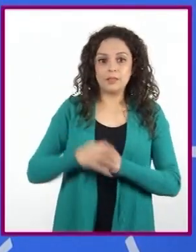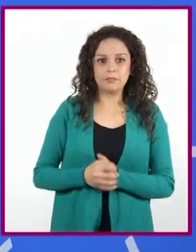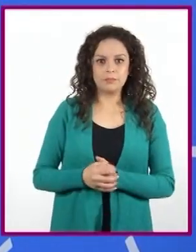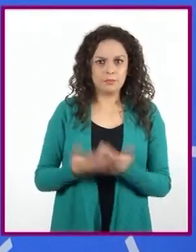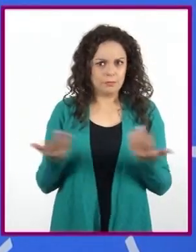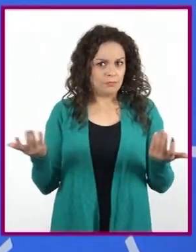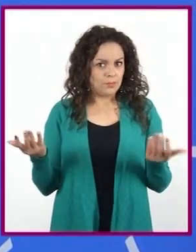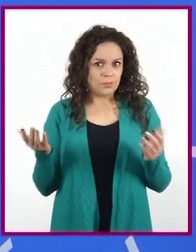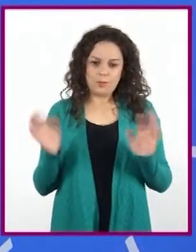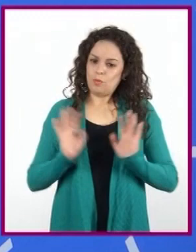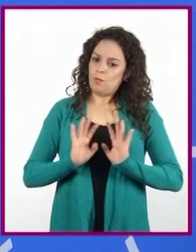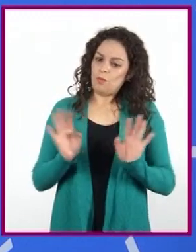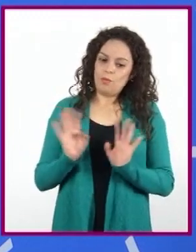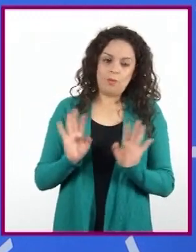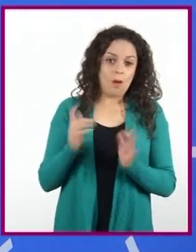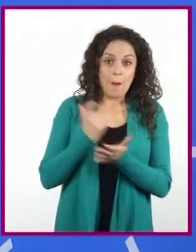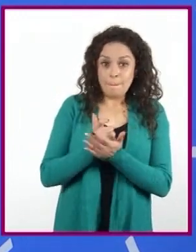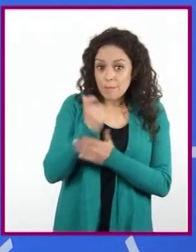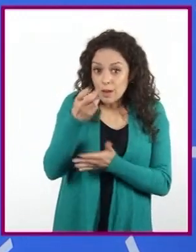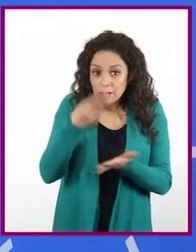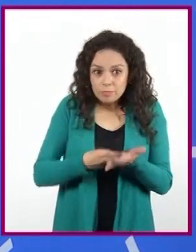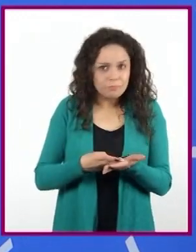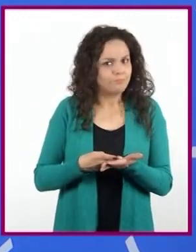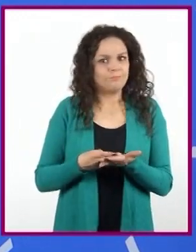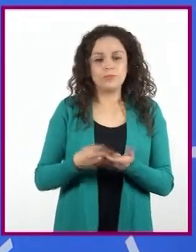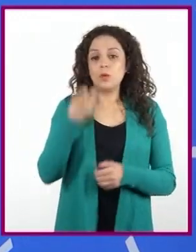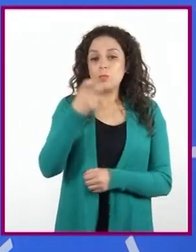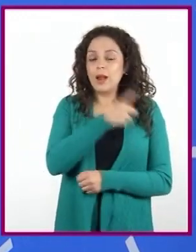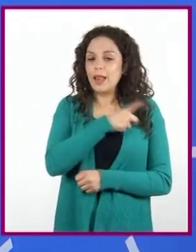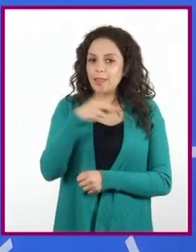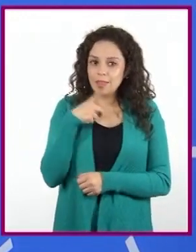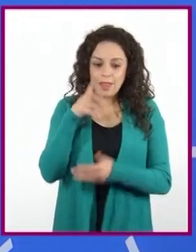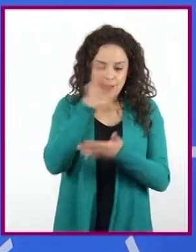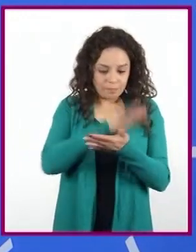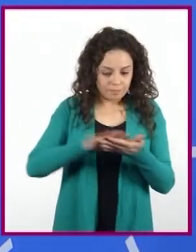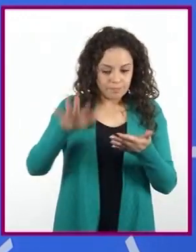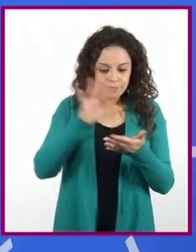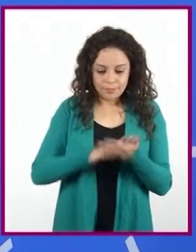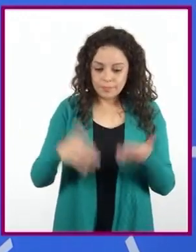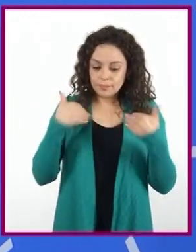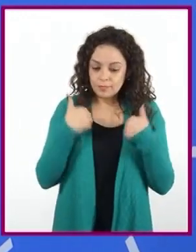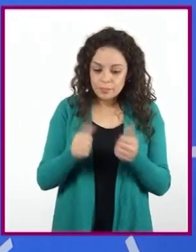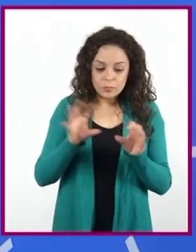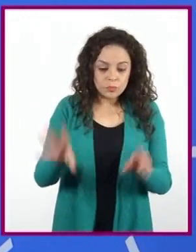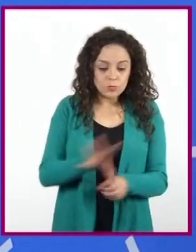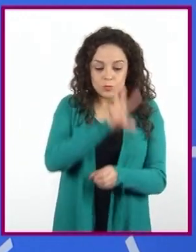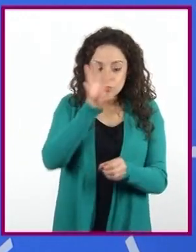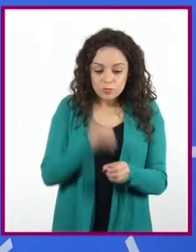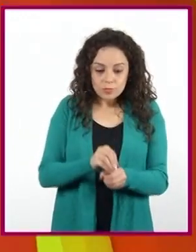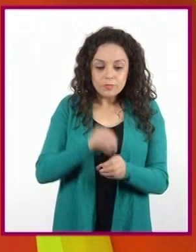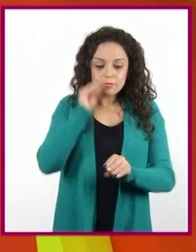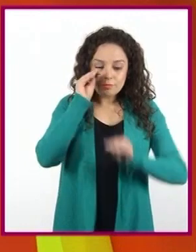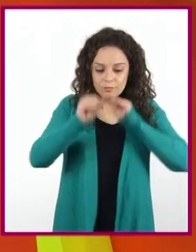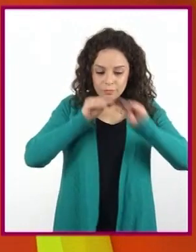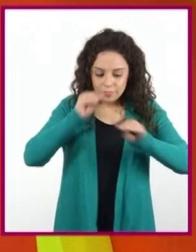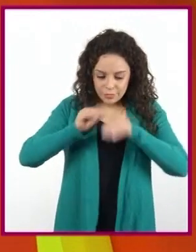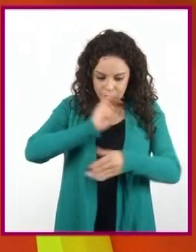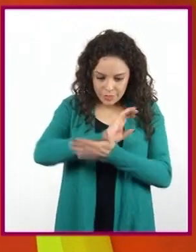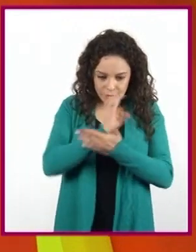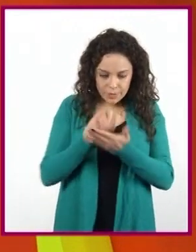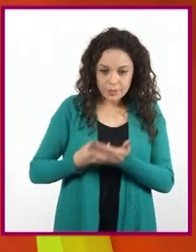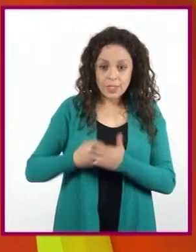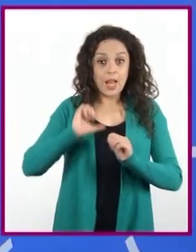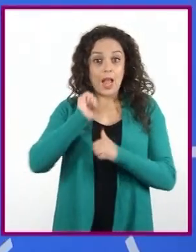No queremos pagar multas y por eso debemos leer e interpretar todos los datos del contrato. Y si